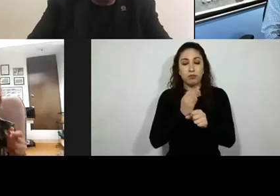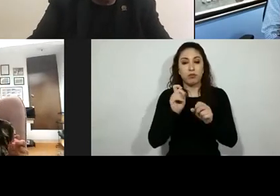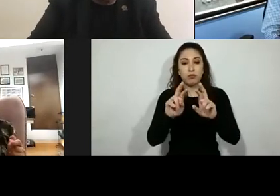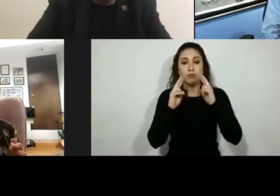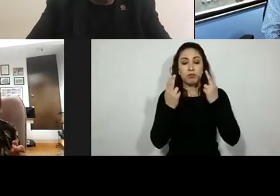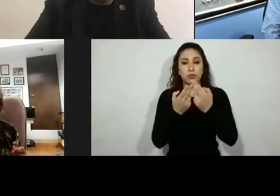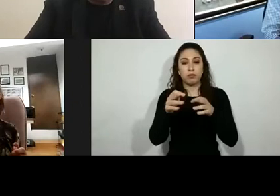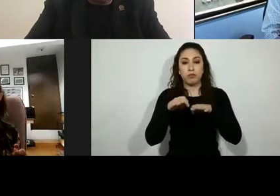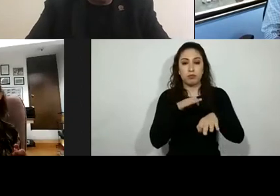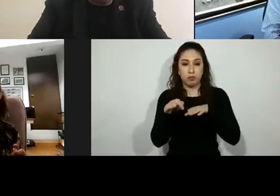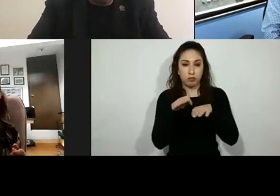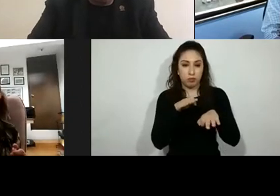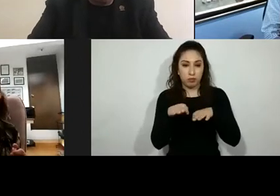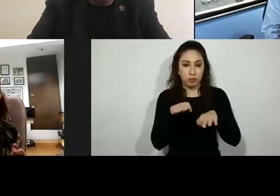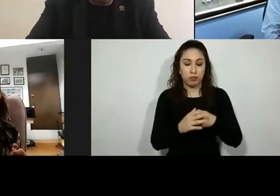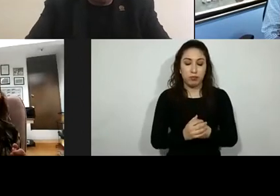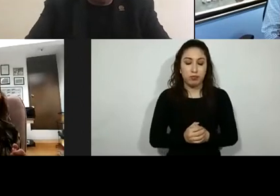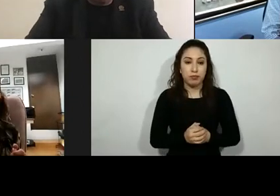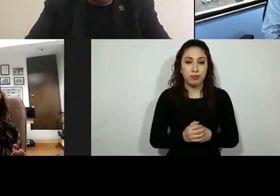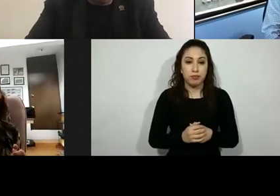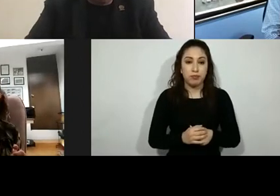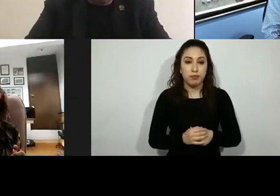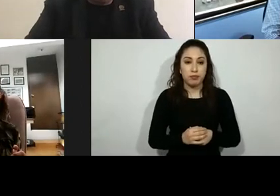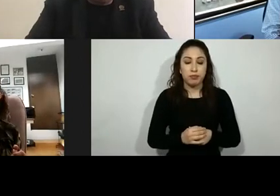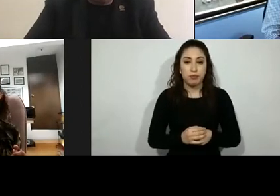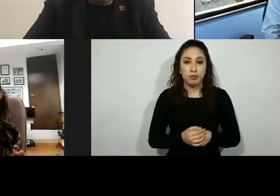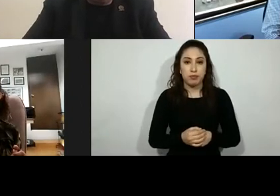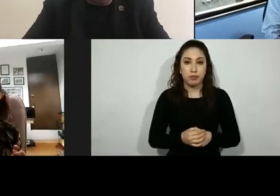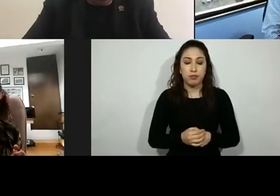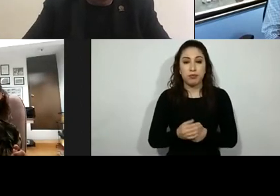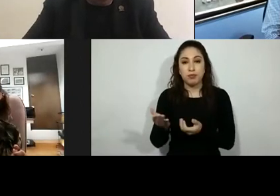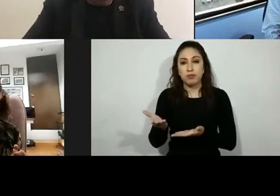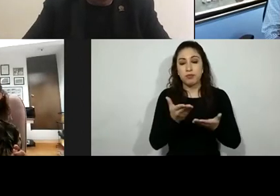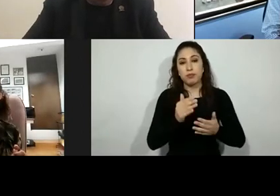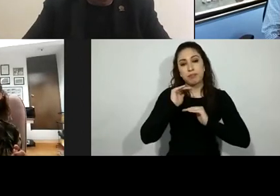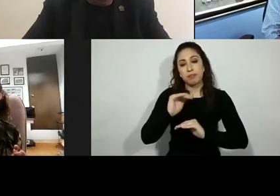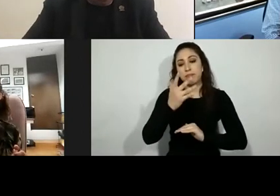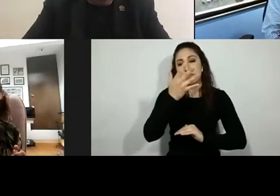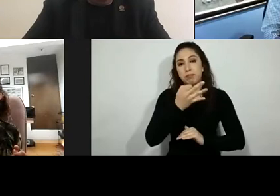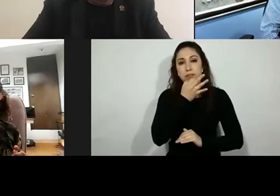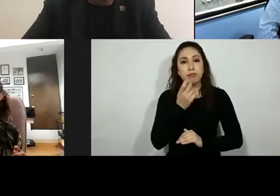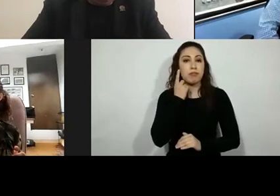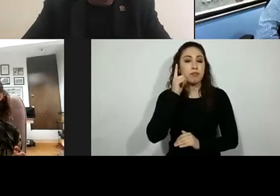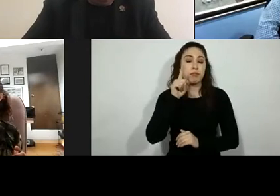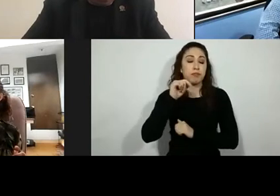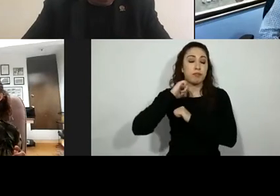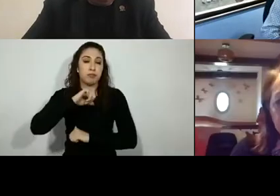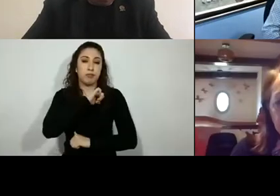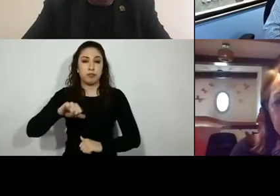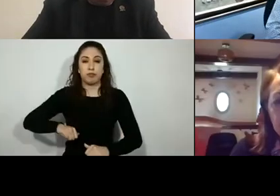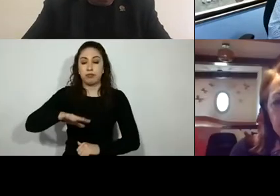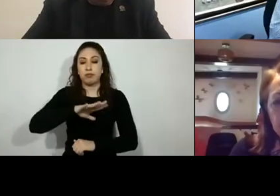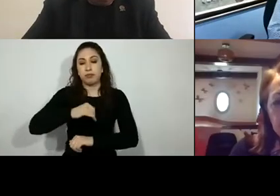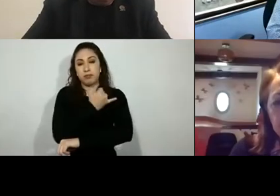las consideraciones necesarias. En ese sentido, se le concede el uso de la palabra a la alcaldesa en Iztapalapa, la licenciada Clara